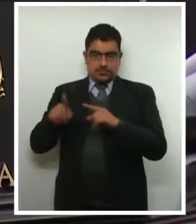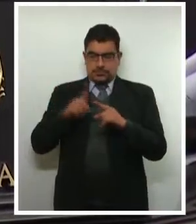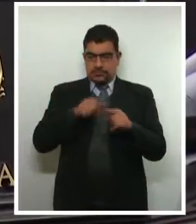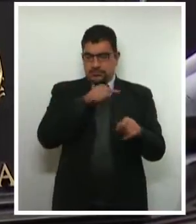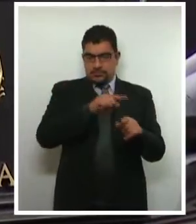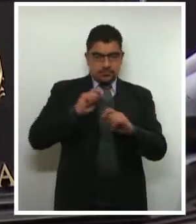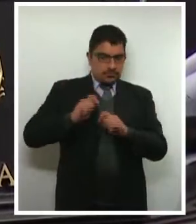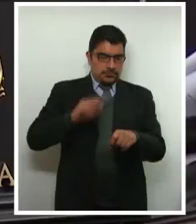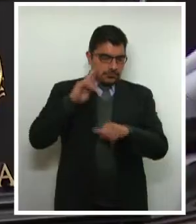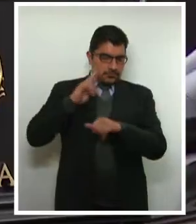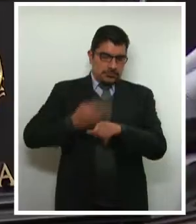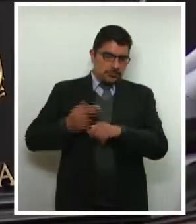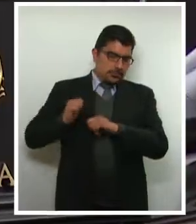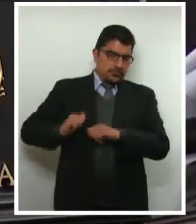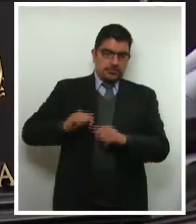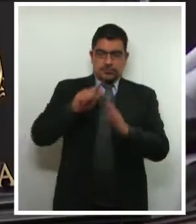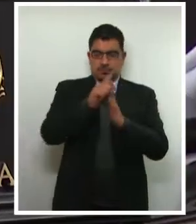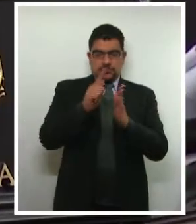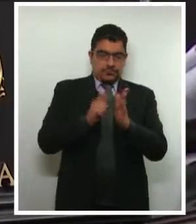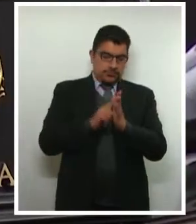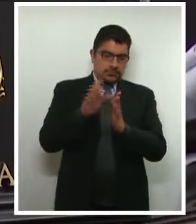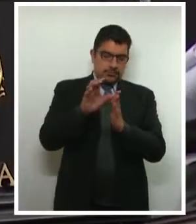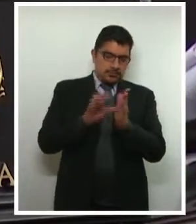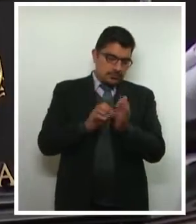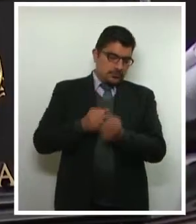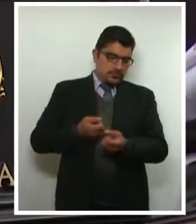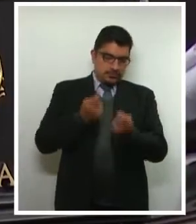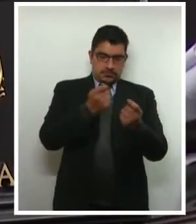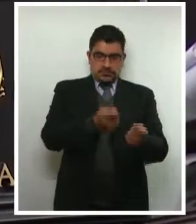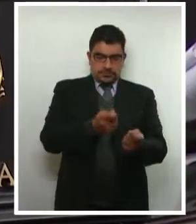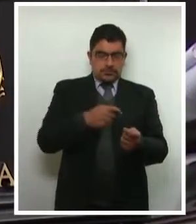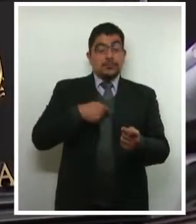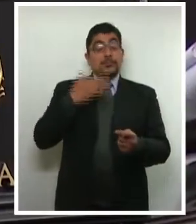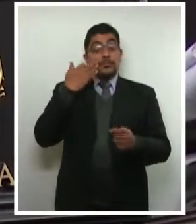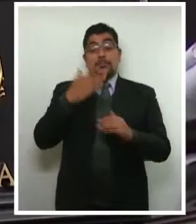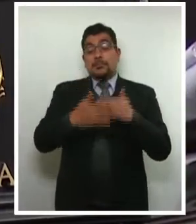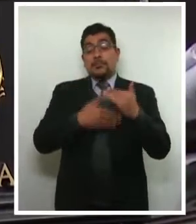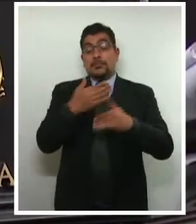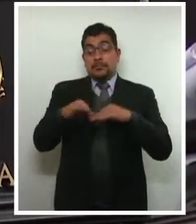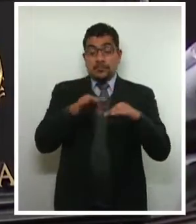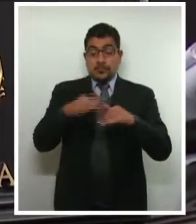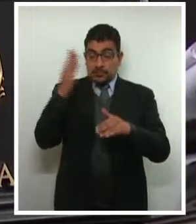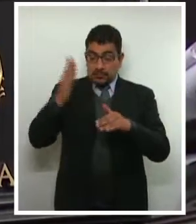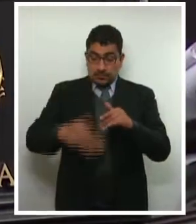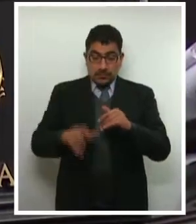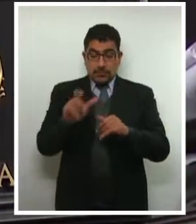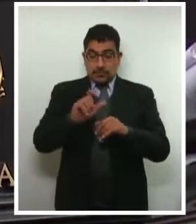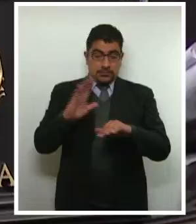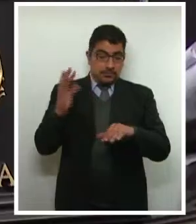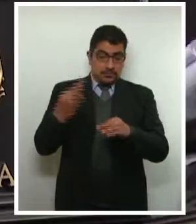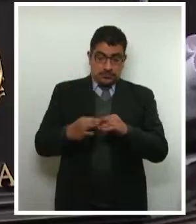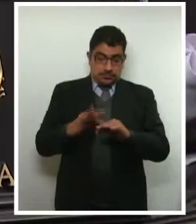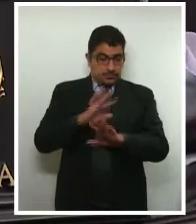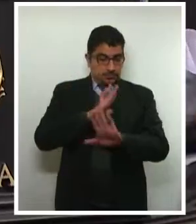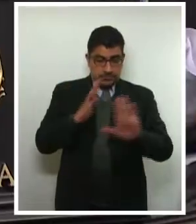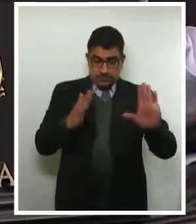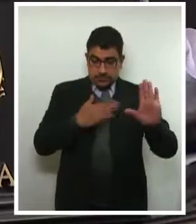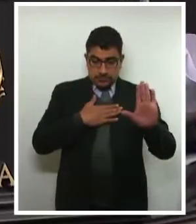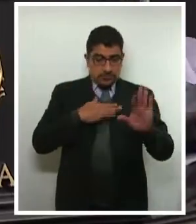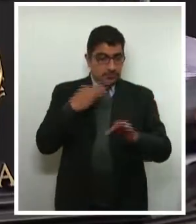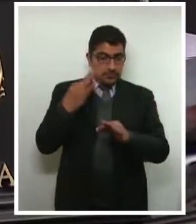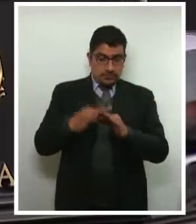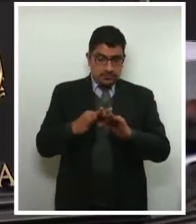que les otorga esta Constitución y cesarán en sus funciones cuando le hayan dado